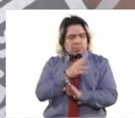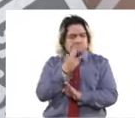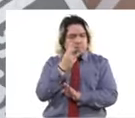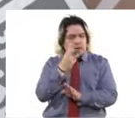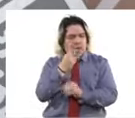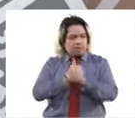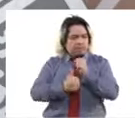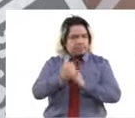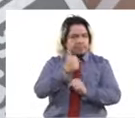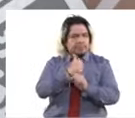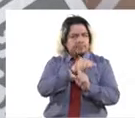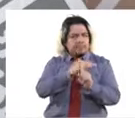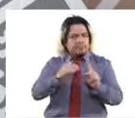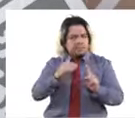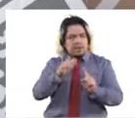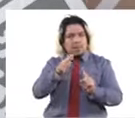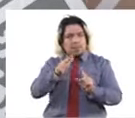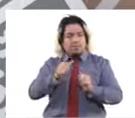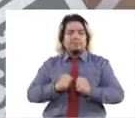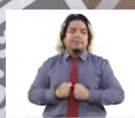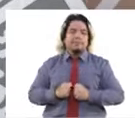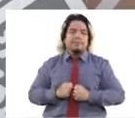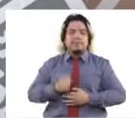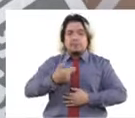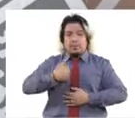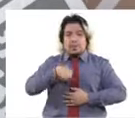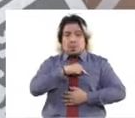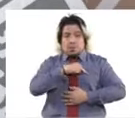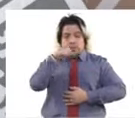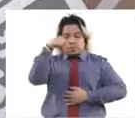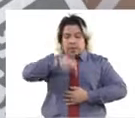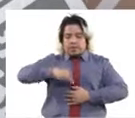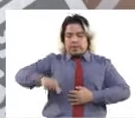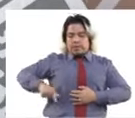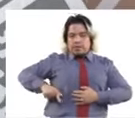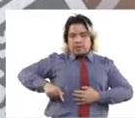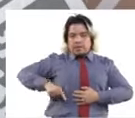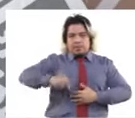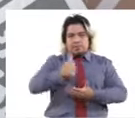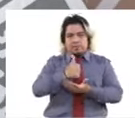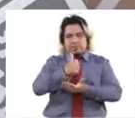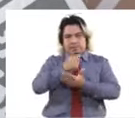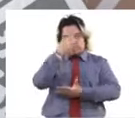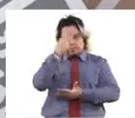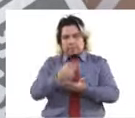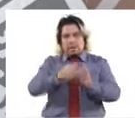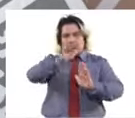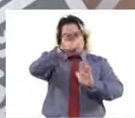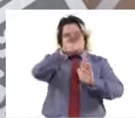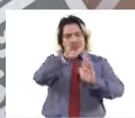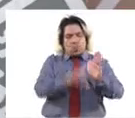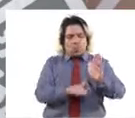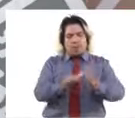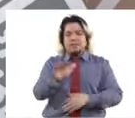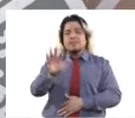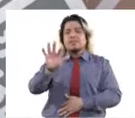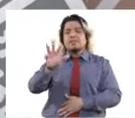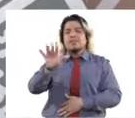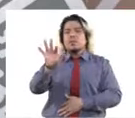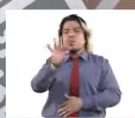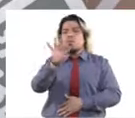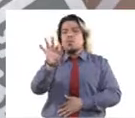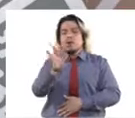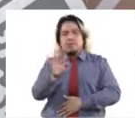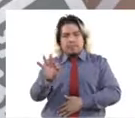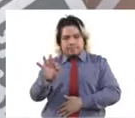3 años y medio, hemos logrado disminuir en más de 50% los delitos de alto